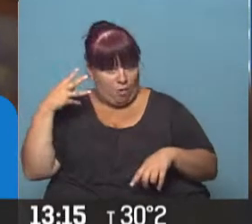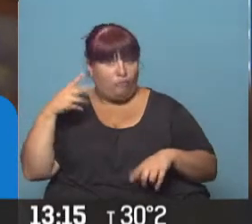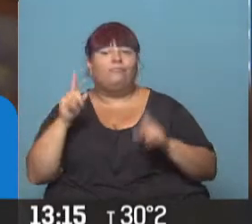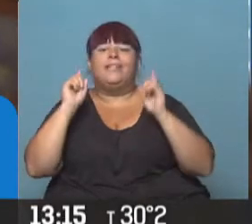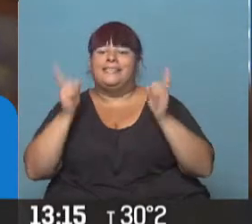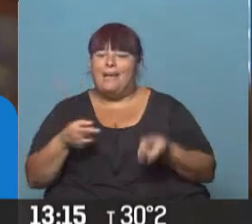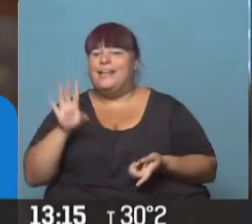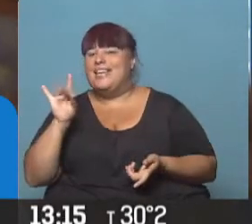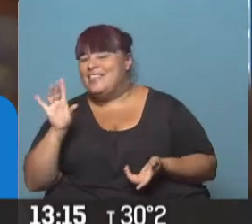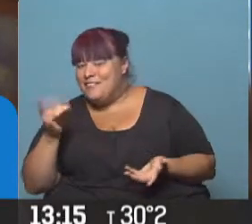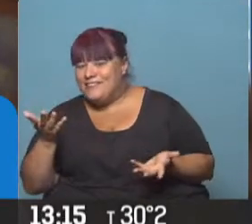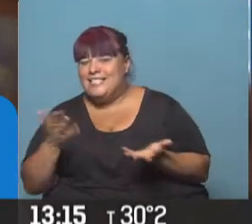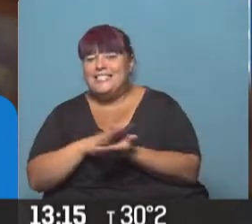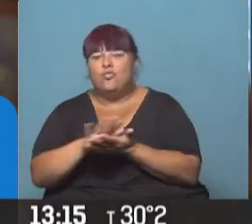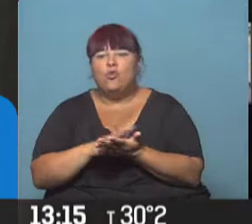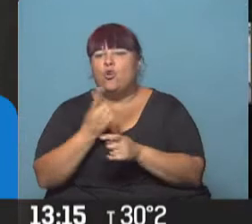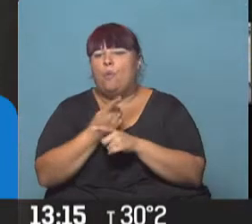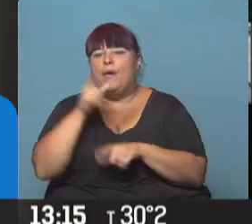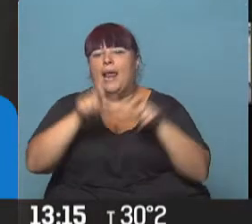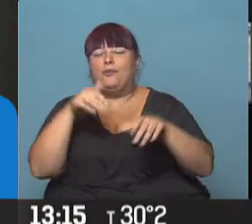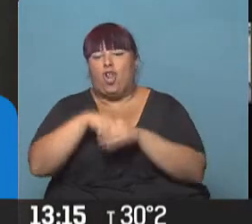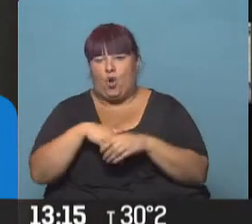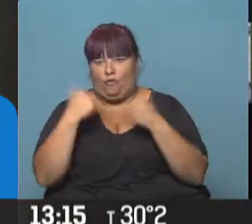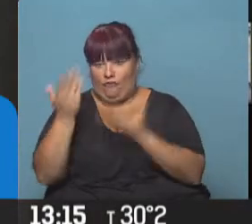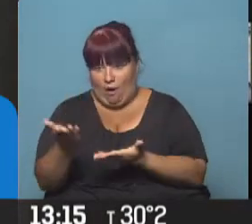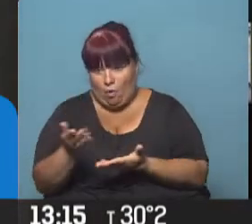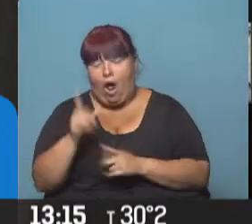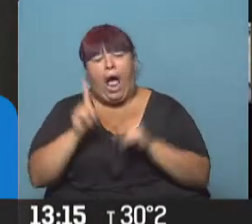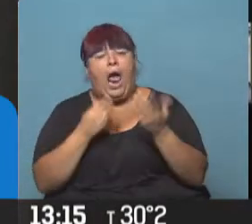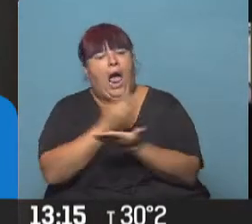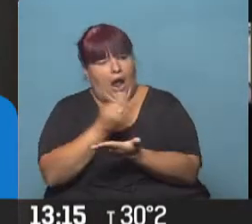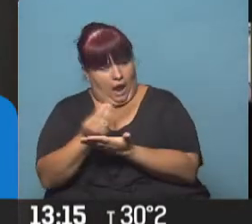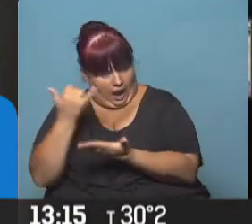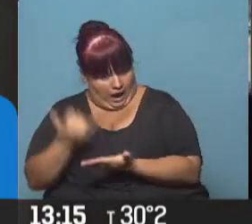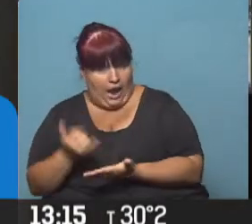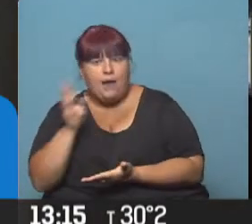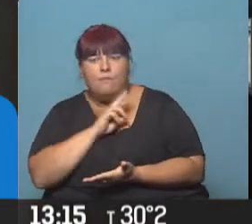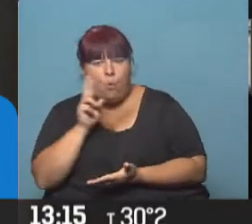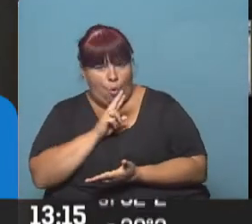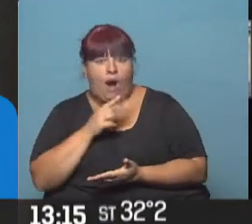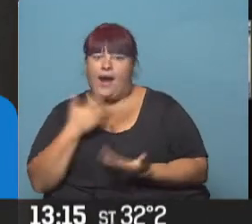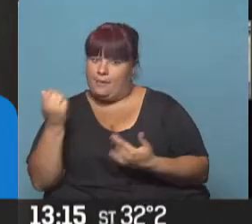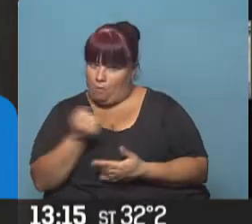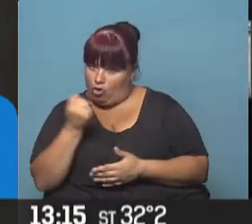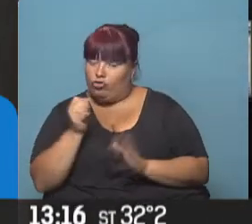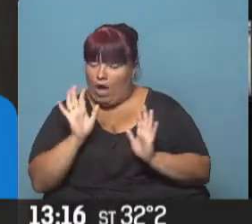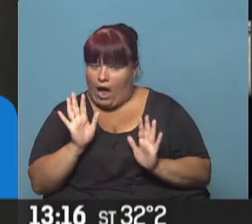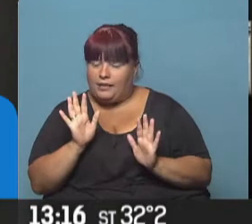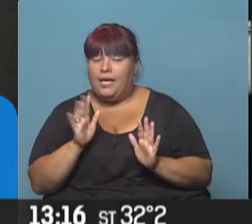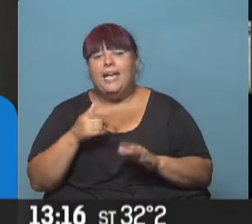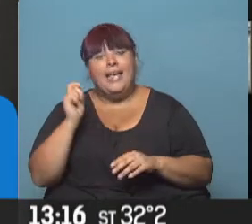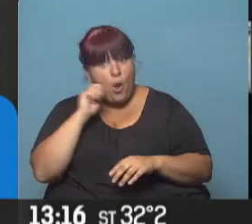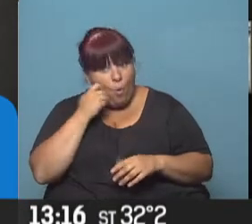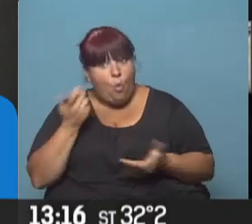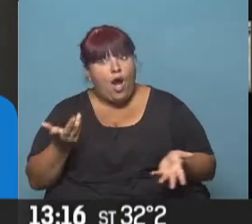también cuesta no poder responder a sus votantes. Hay candidatos femeninos muy interesantes que sería